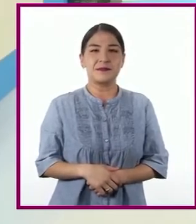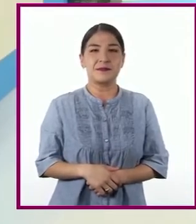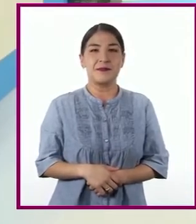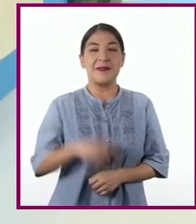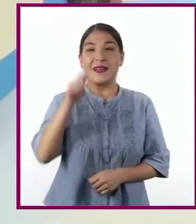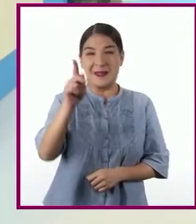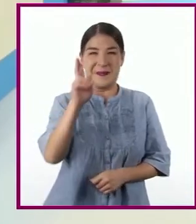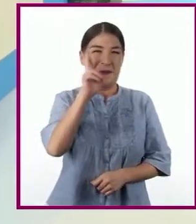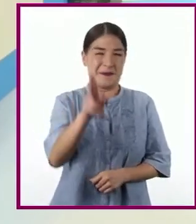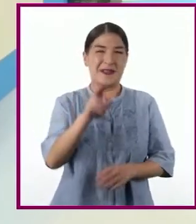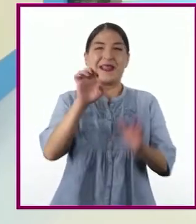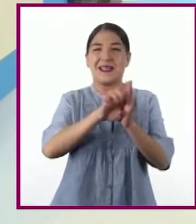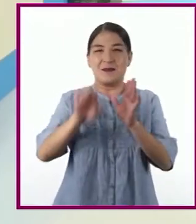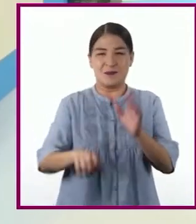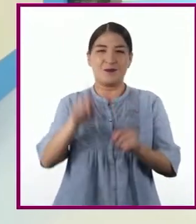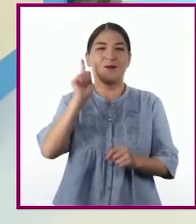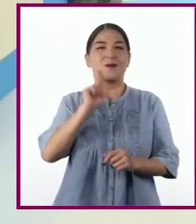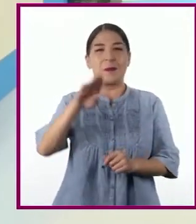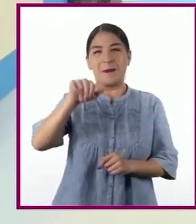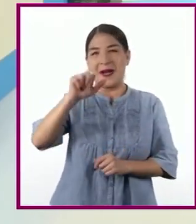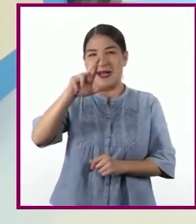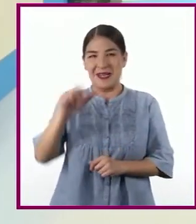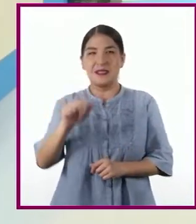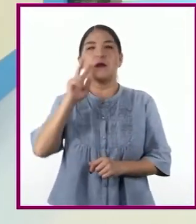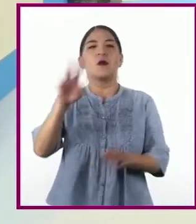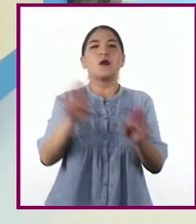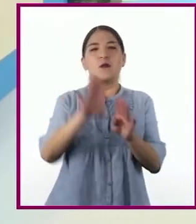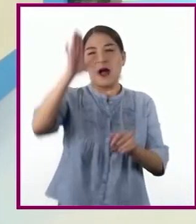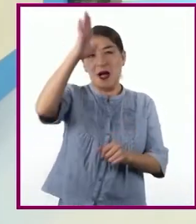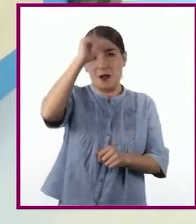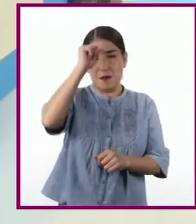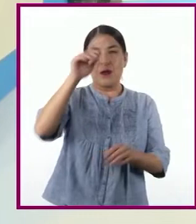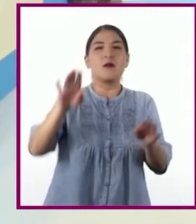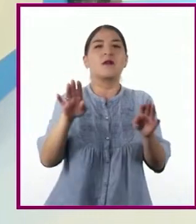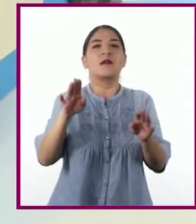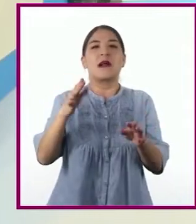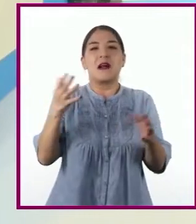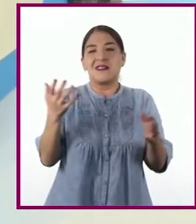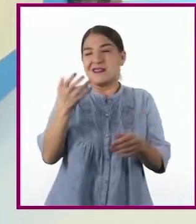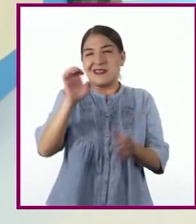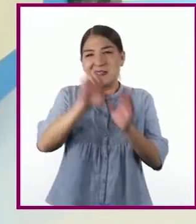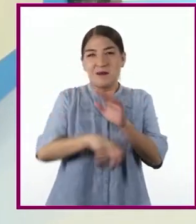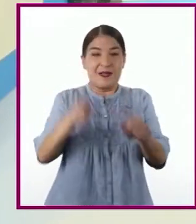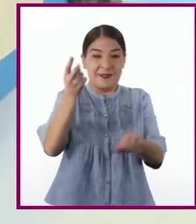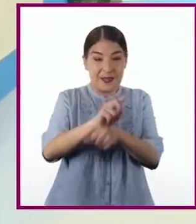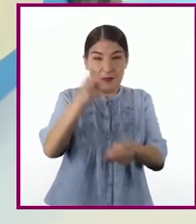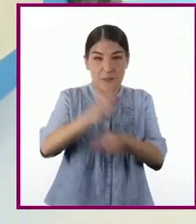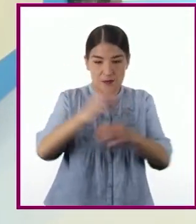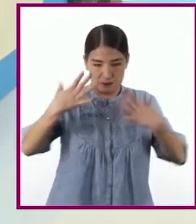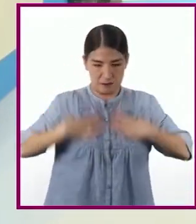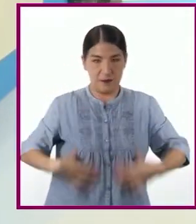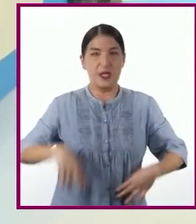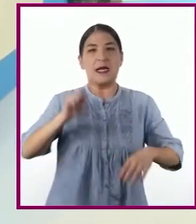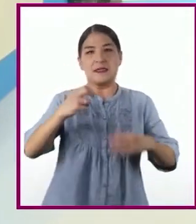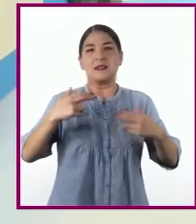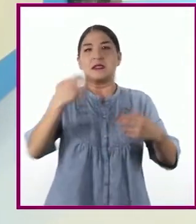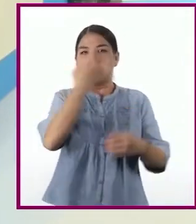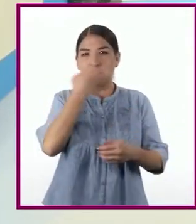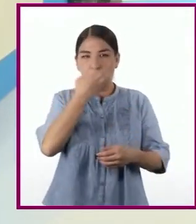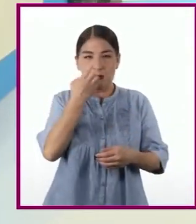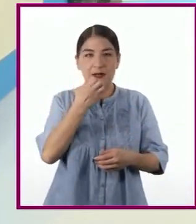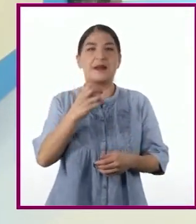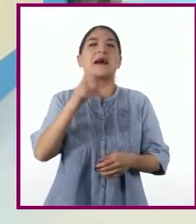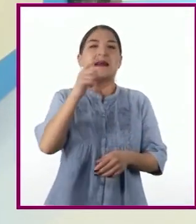Tomando el caso de Mara, en los acuerdos podría contemplarse si todos los días deben portar el uniforme, o